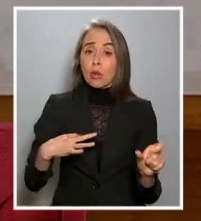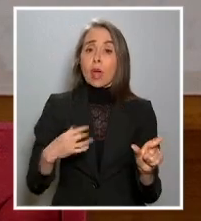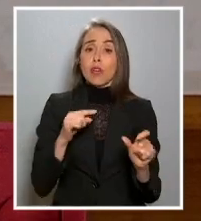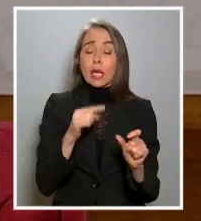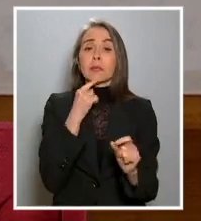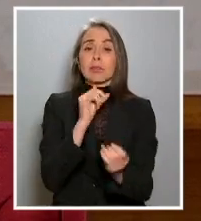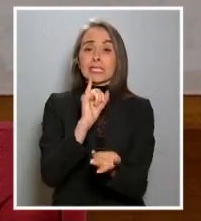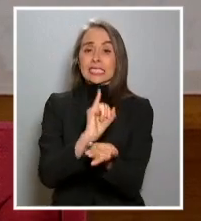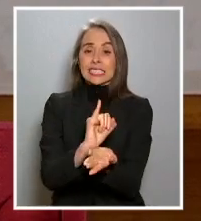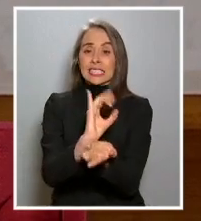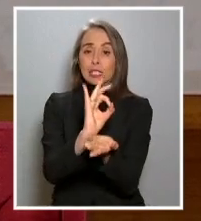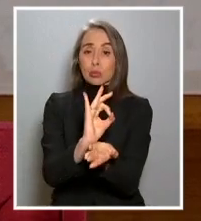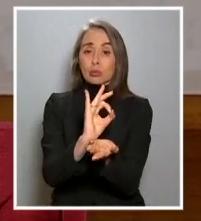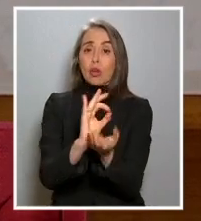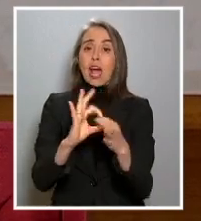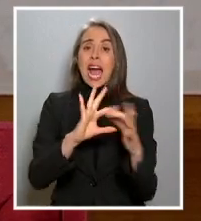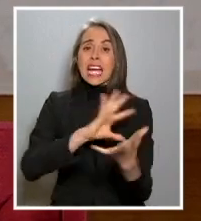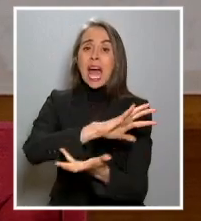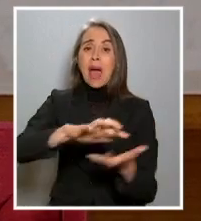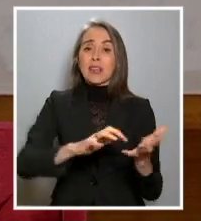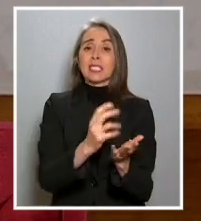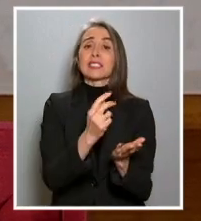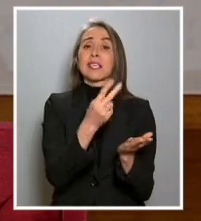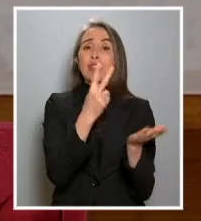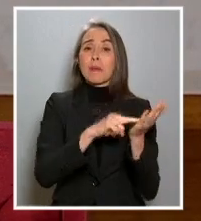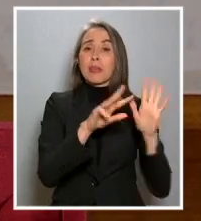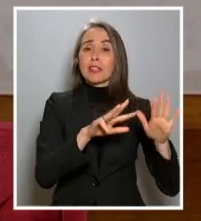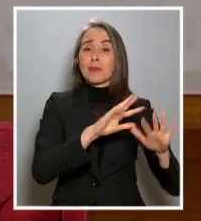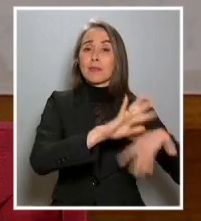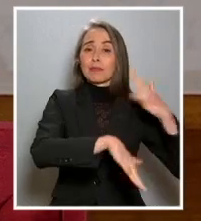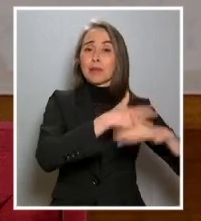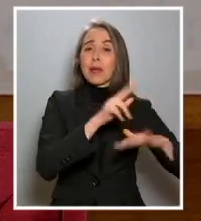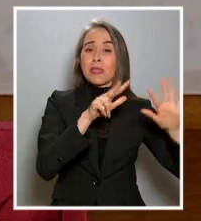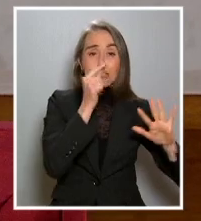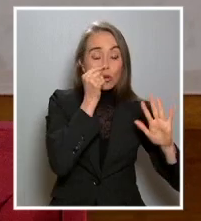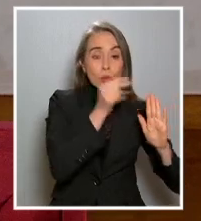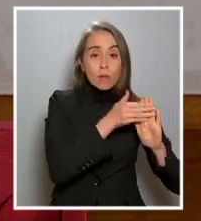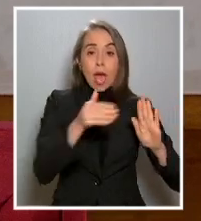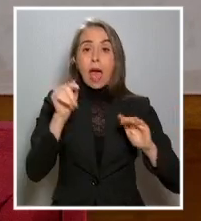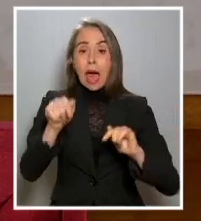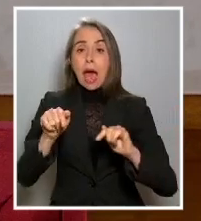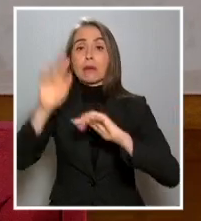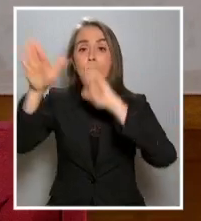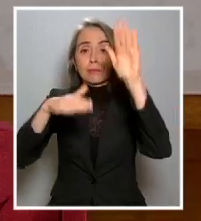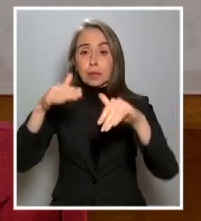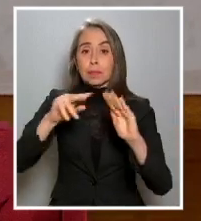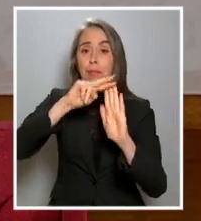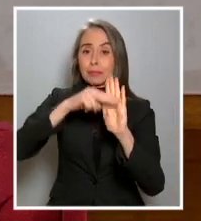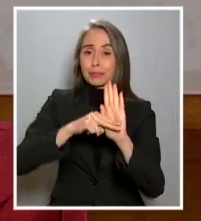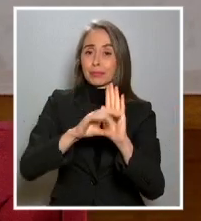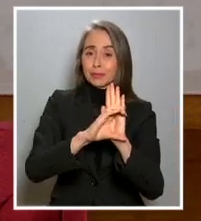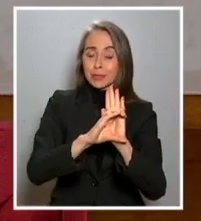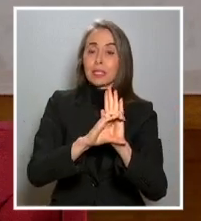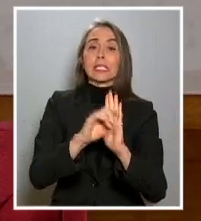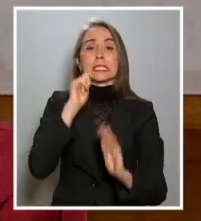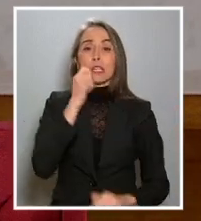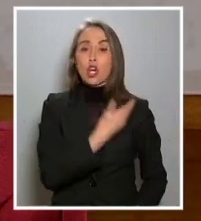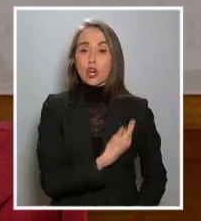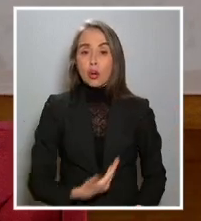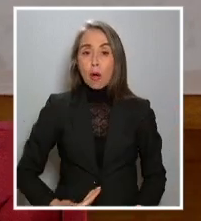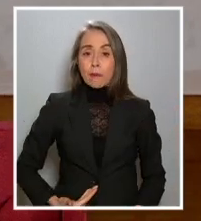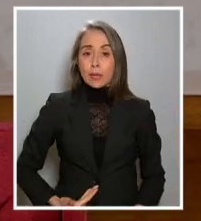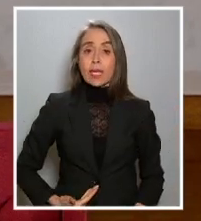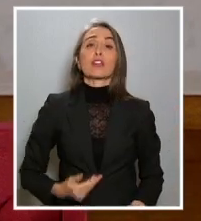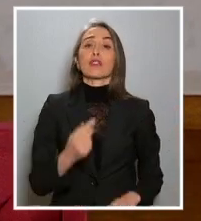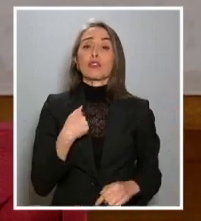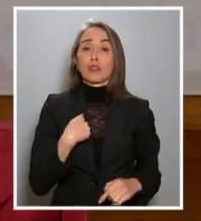institucionalmente esta grave crisis que vivíamos. Eso significó que nuestro gobierno hubo de convivir con